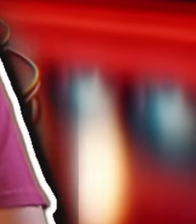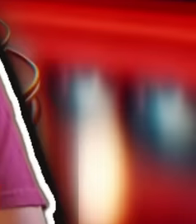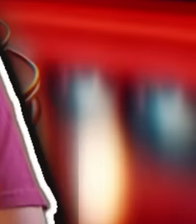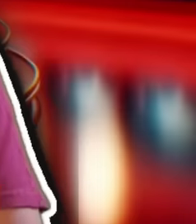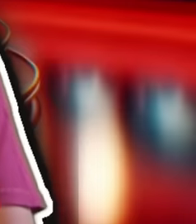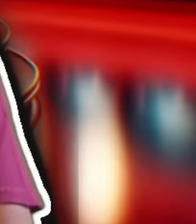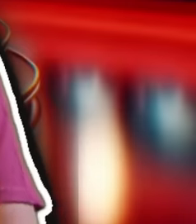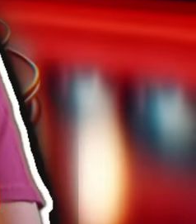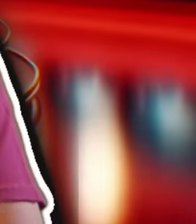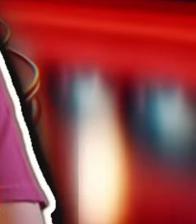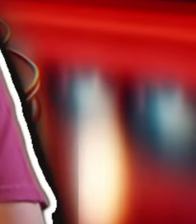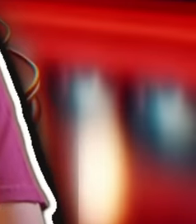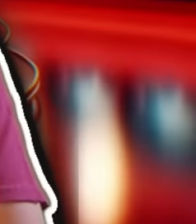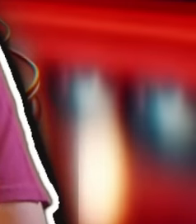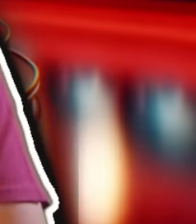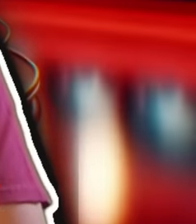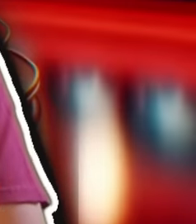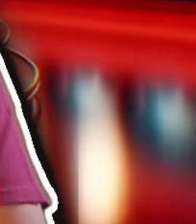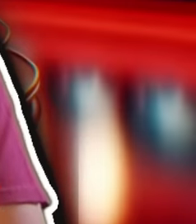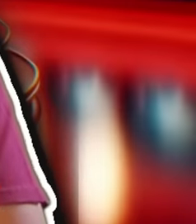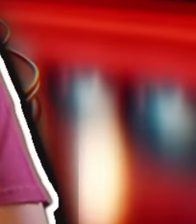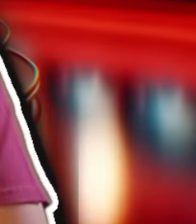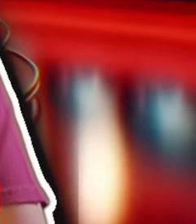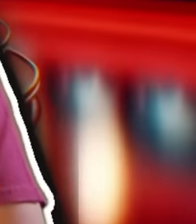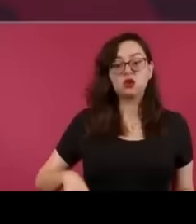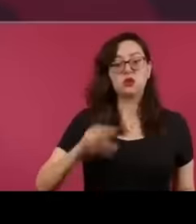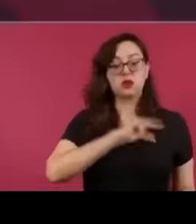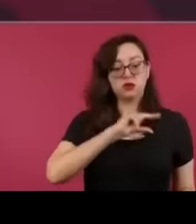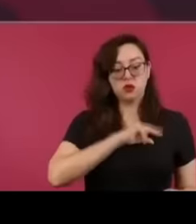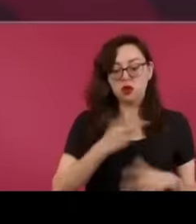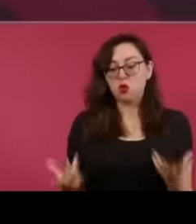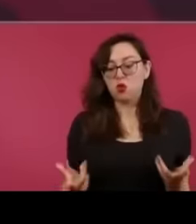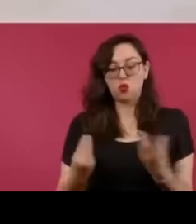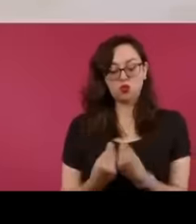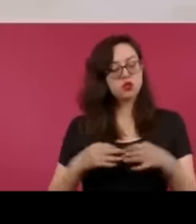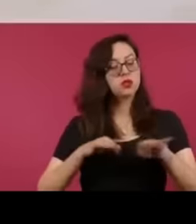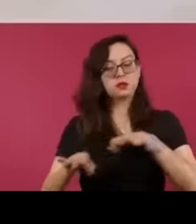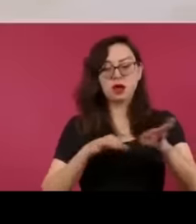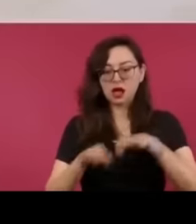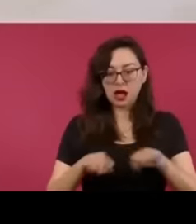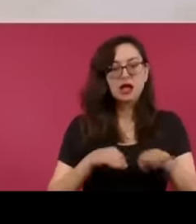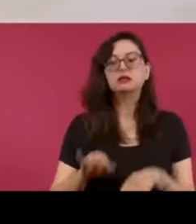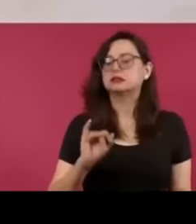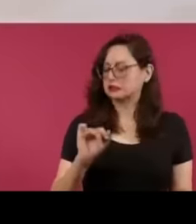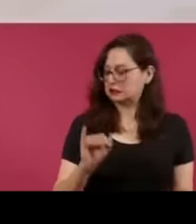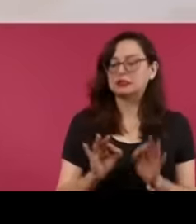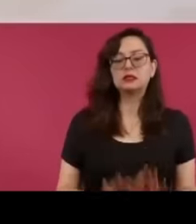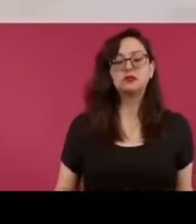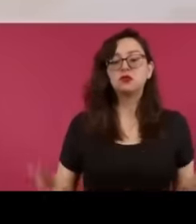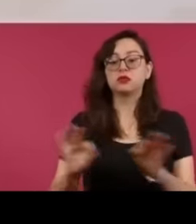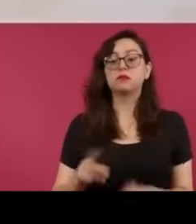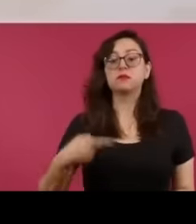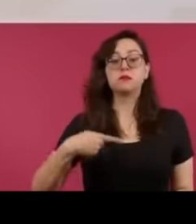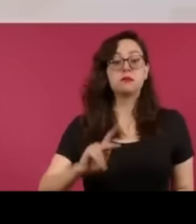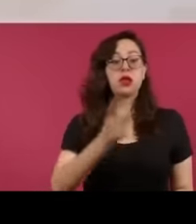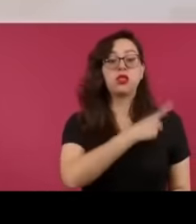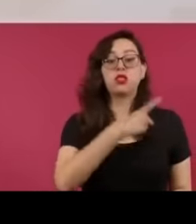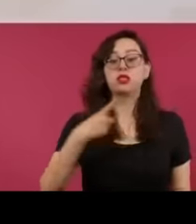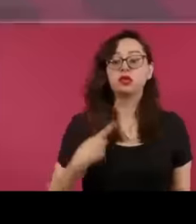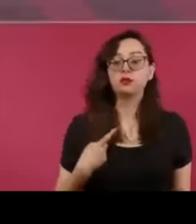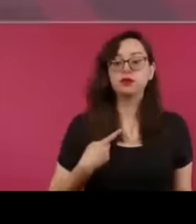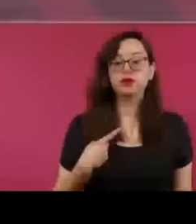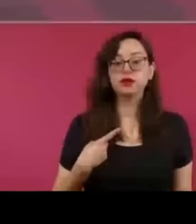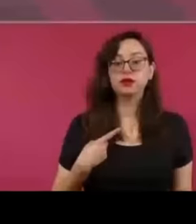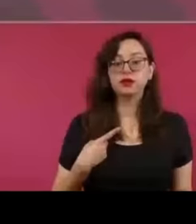de trabajo que anteriormente no estaban en vigencia. Pero que se tenía que buscar